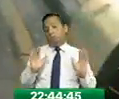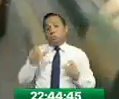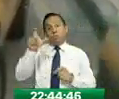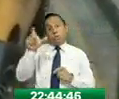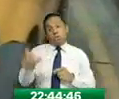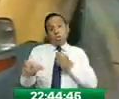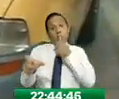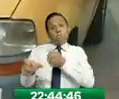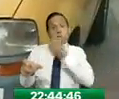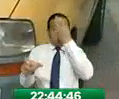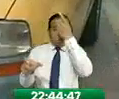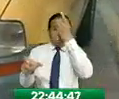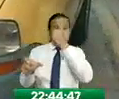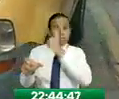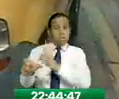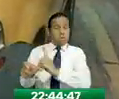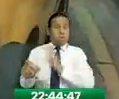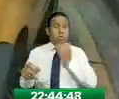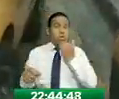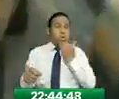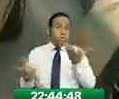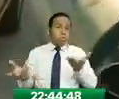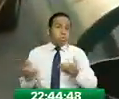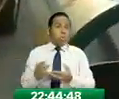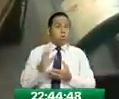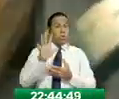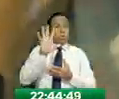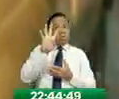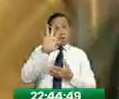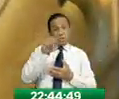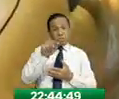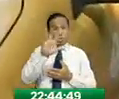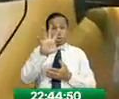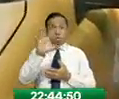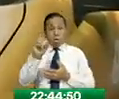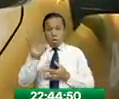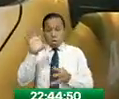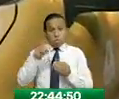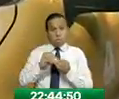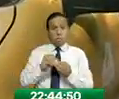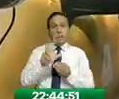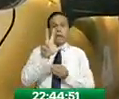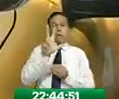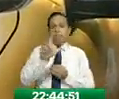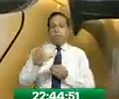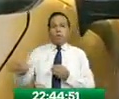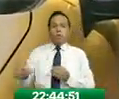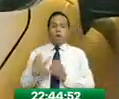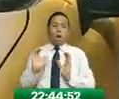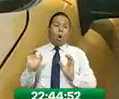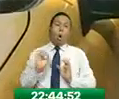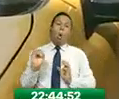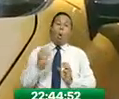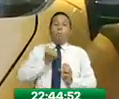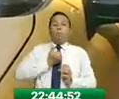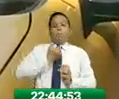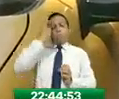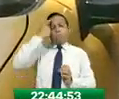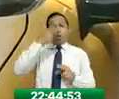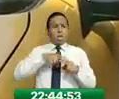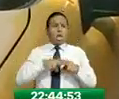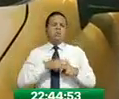de pagar ese valor dividido y compartir el taxi. Así como también puede solicitar viajar solo en la